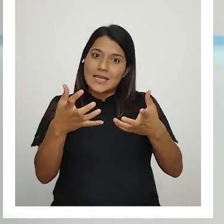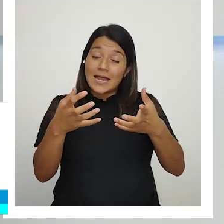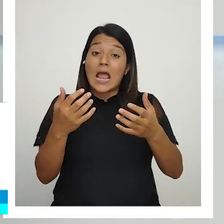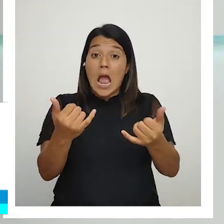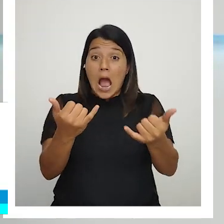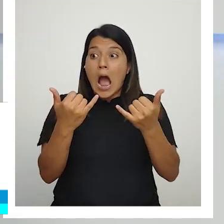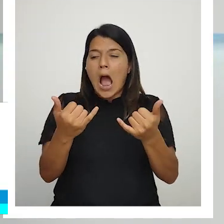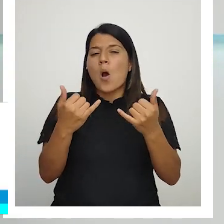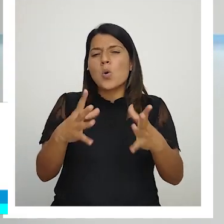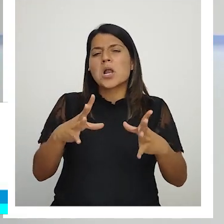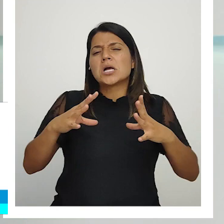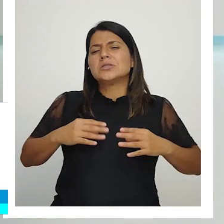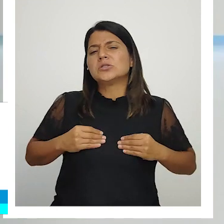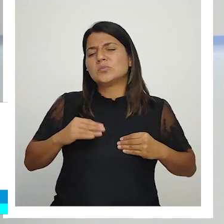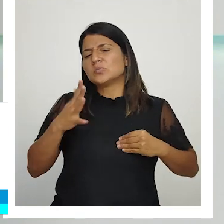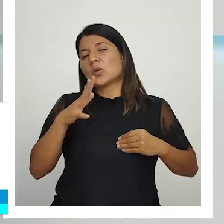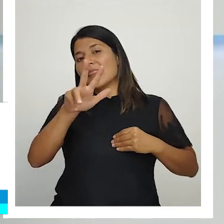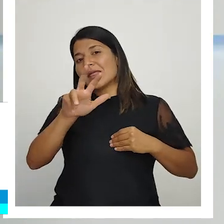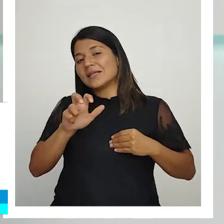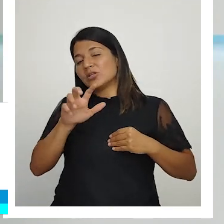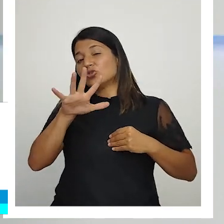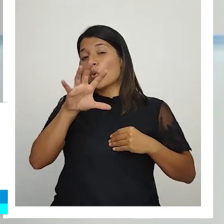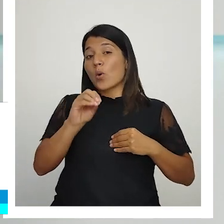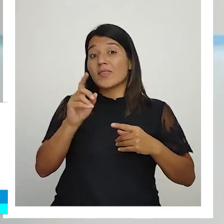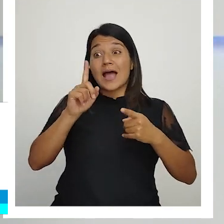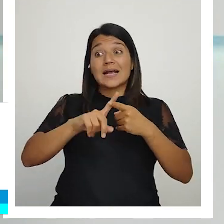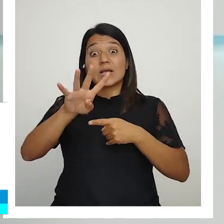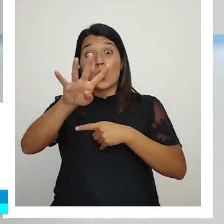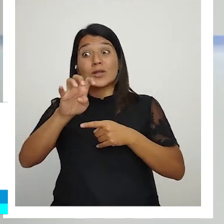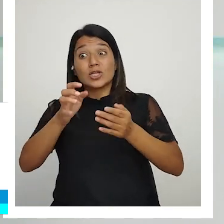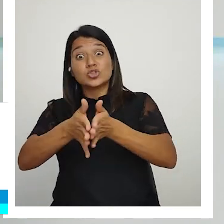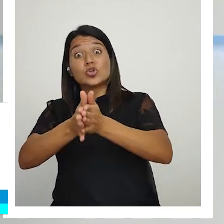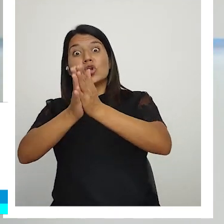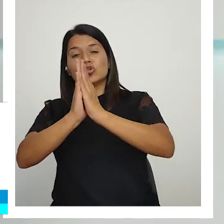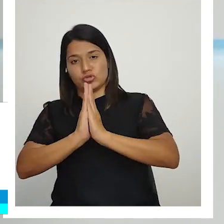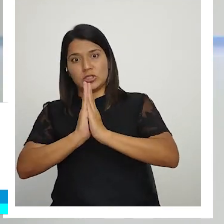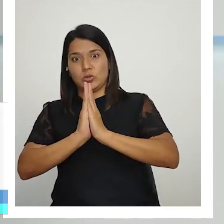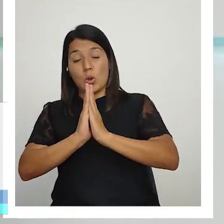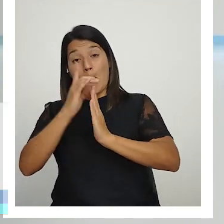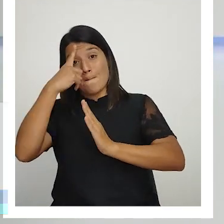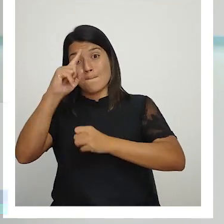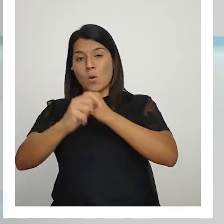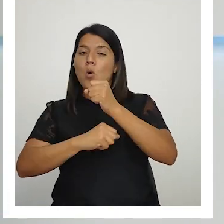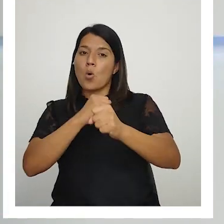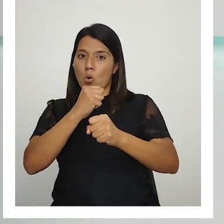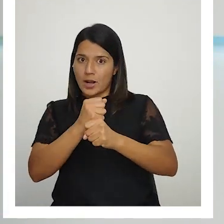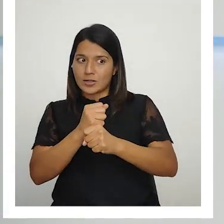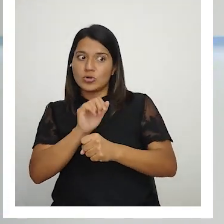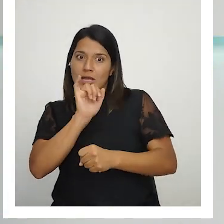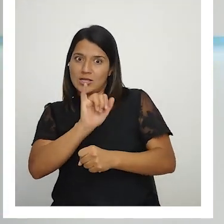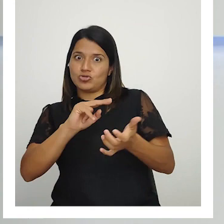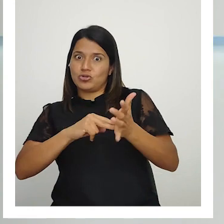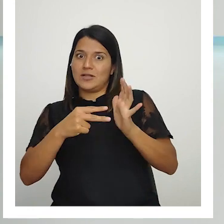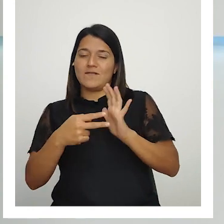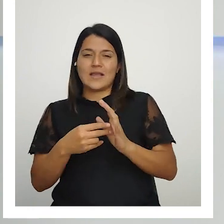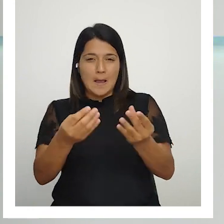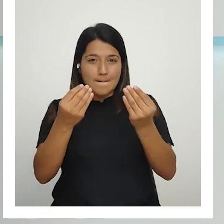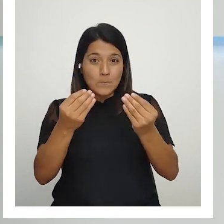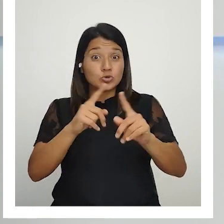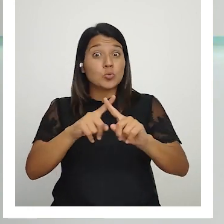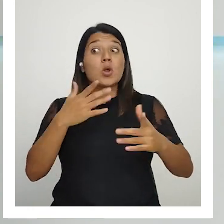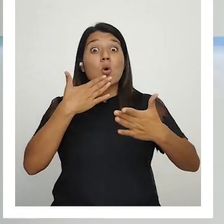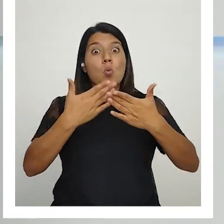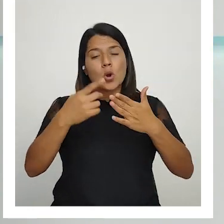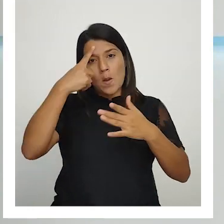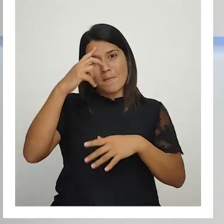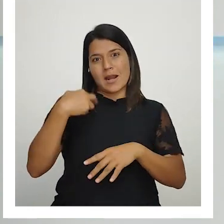actualmente alrededor de 350, 400 aplicaciones elegibles por año, lo cual es un número bastante alto, pero muy bueno para